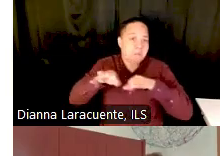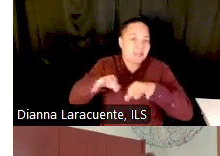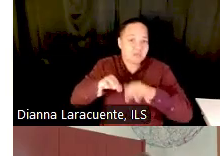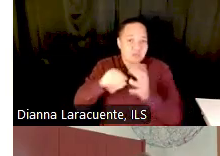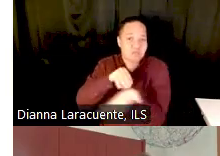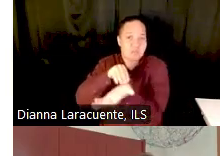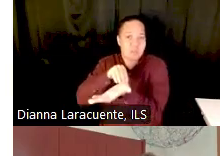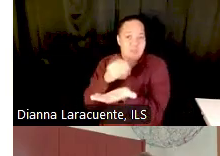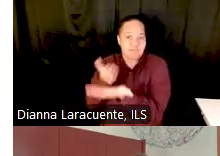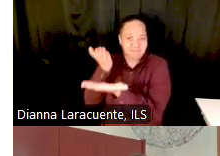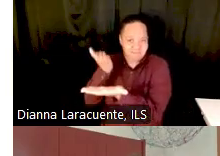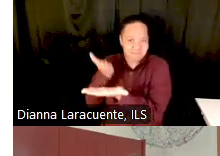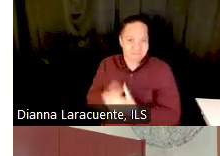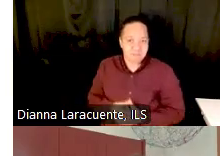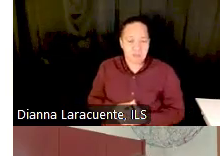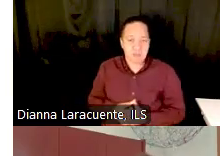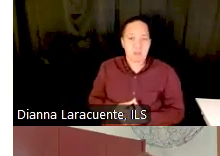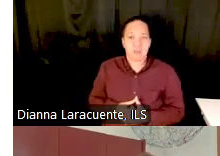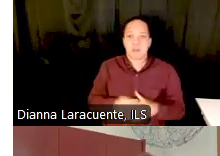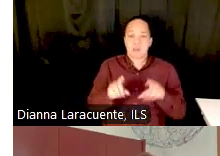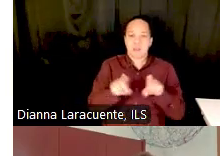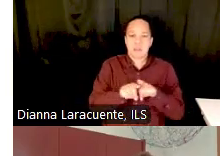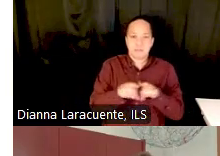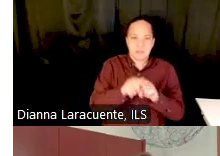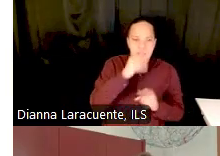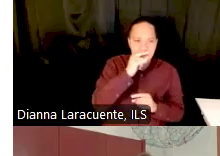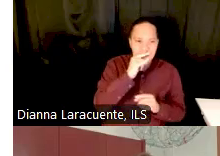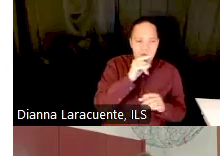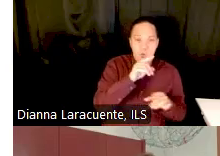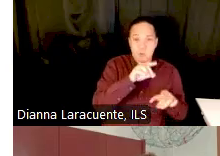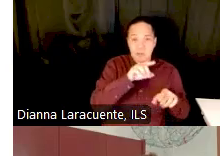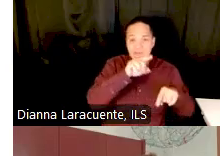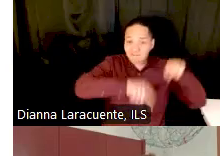niño el curso de la depresión es bien variable.